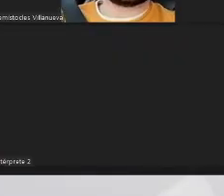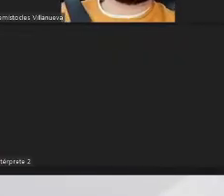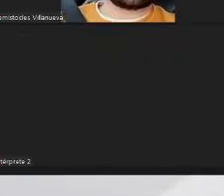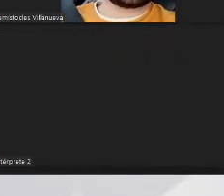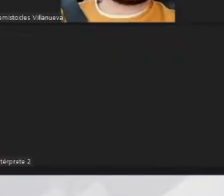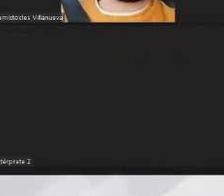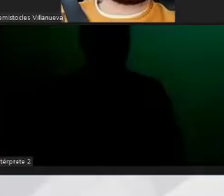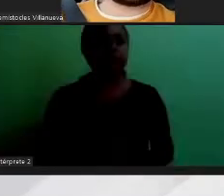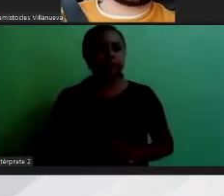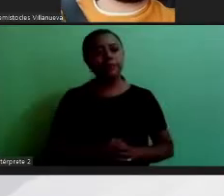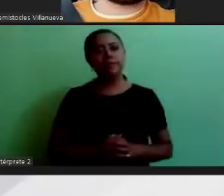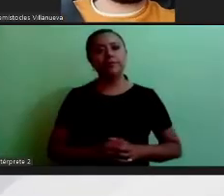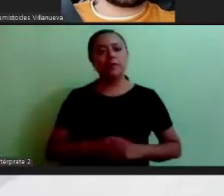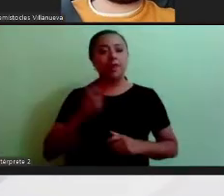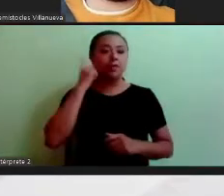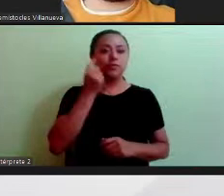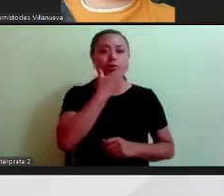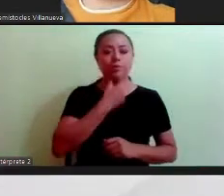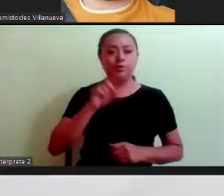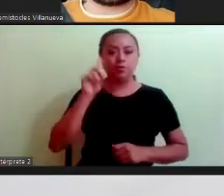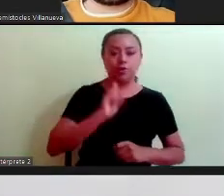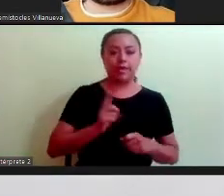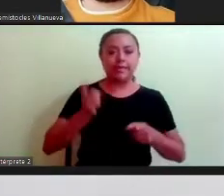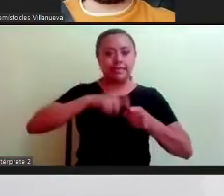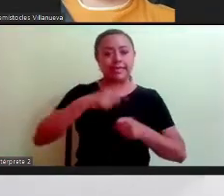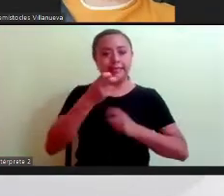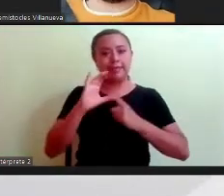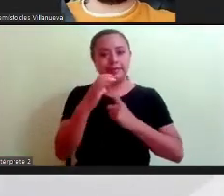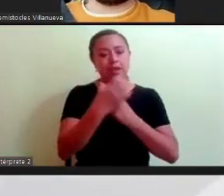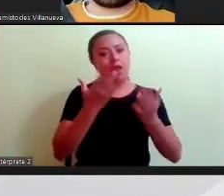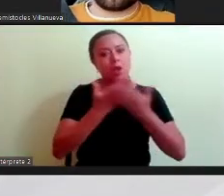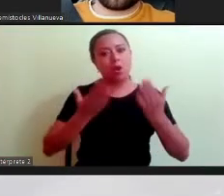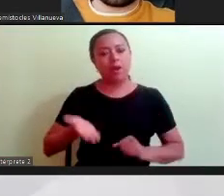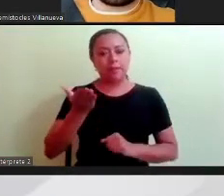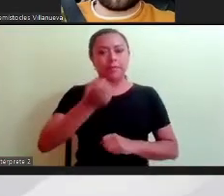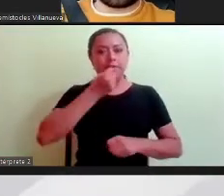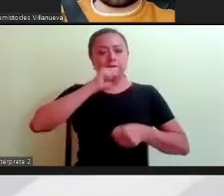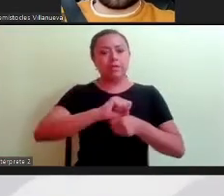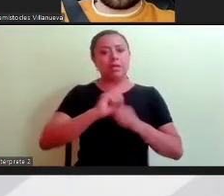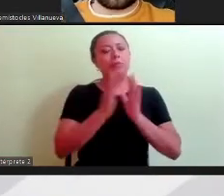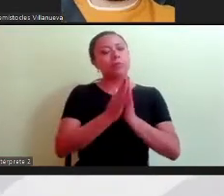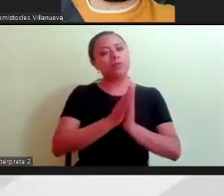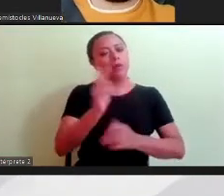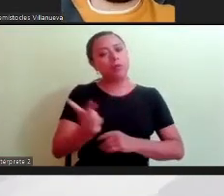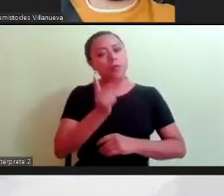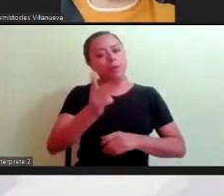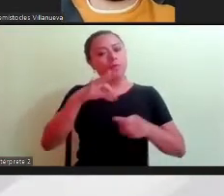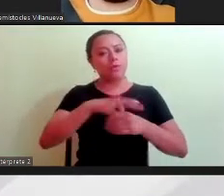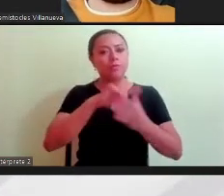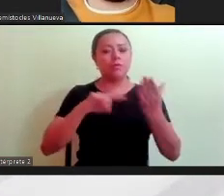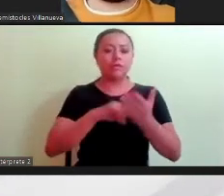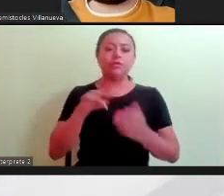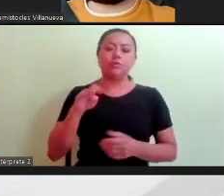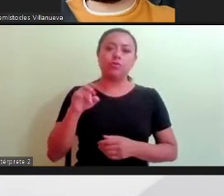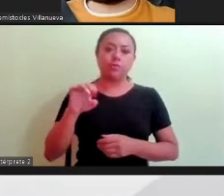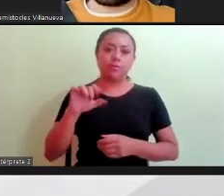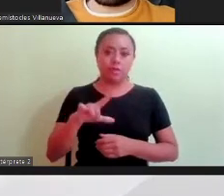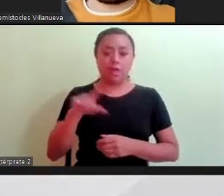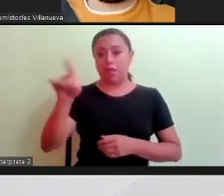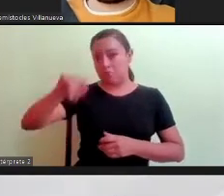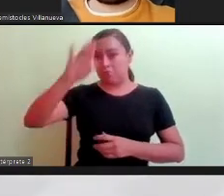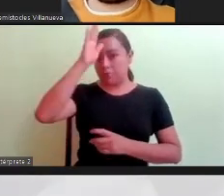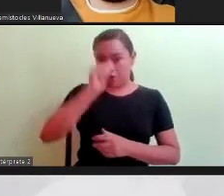las diputadas y diputados integrantes, pido a la Secretaría que les consulte en votación nominal si están de acuerdo en dispensar su